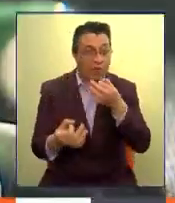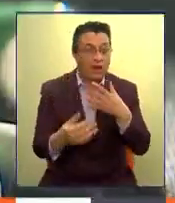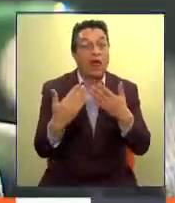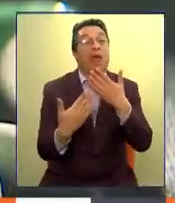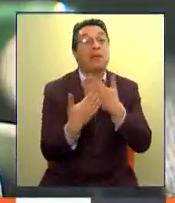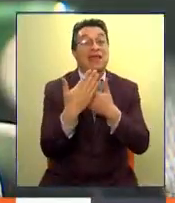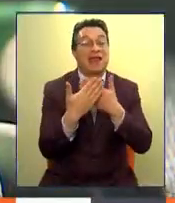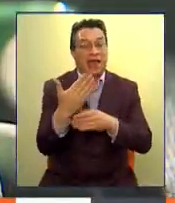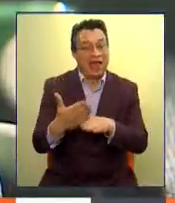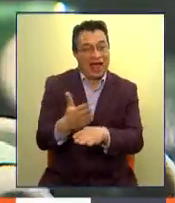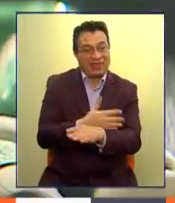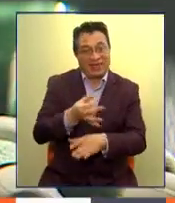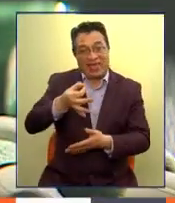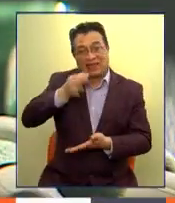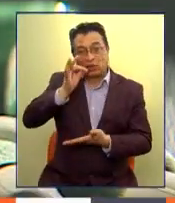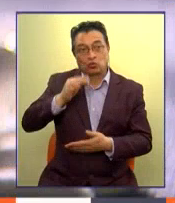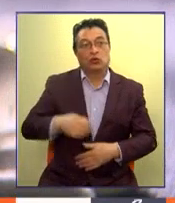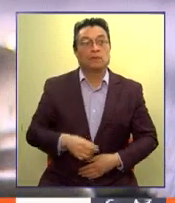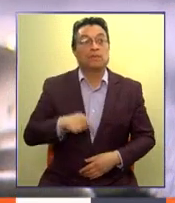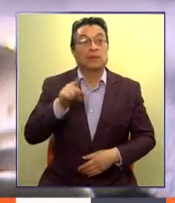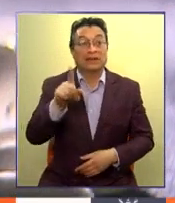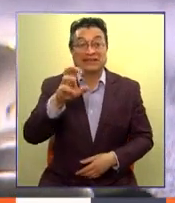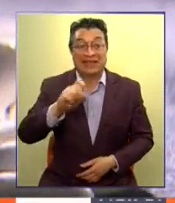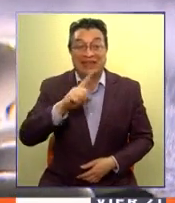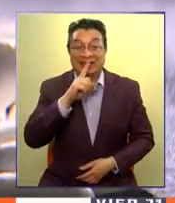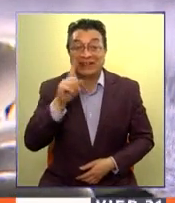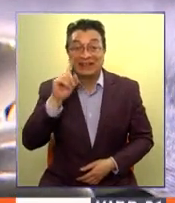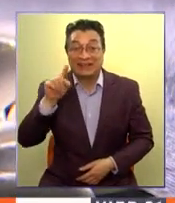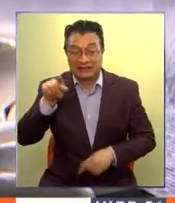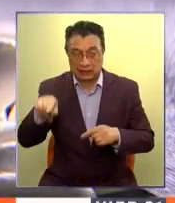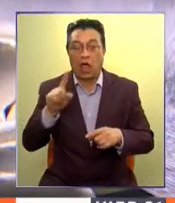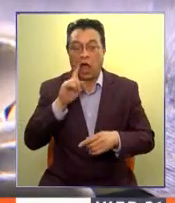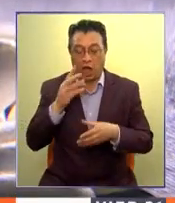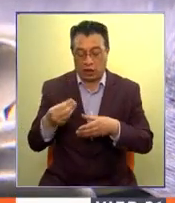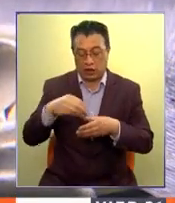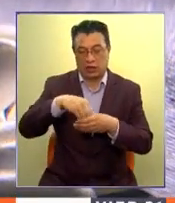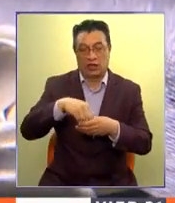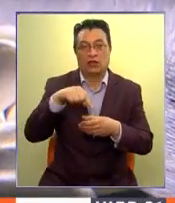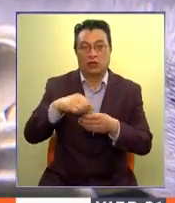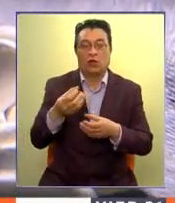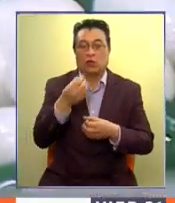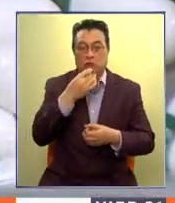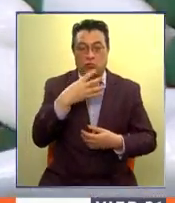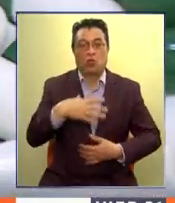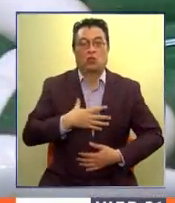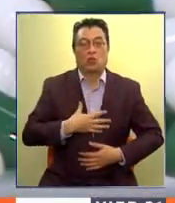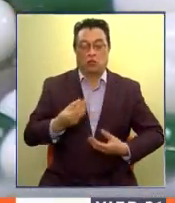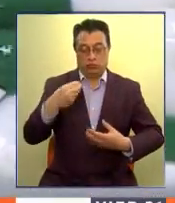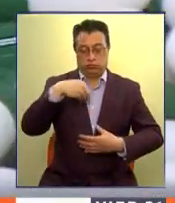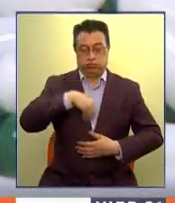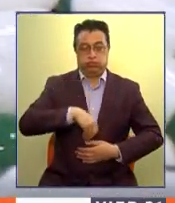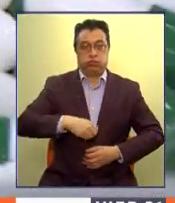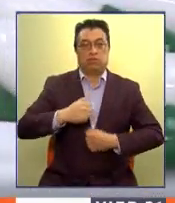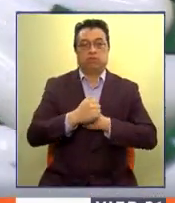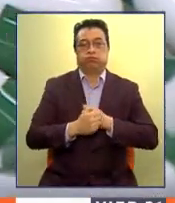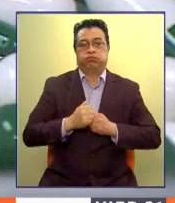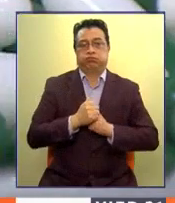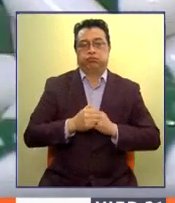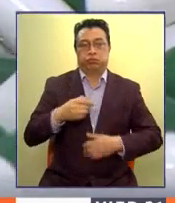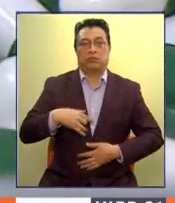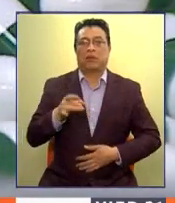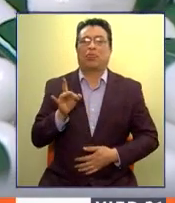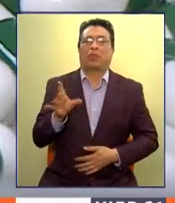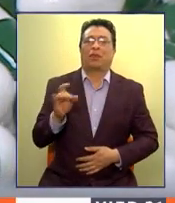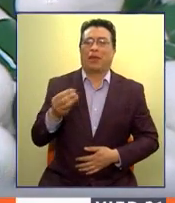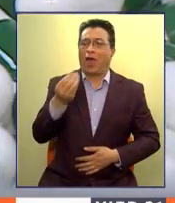sentís y el venir los que declaran contenerse en terminar su formulación componente que actúa como un poderoso inhibidor del apetito